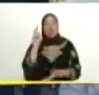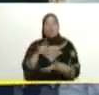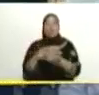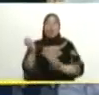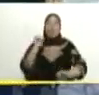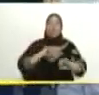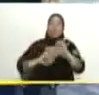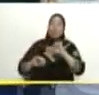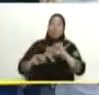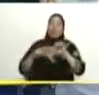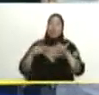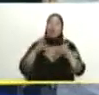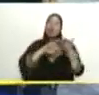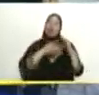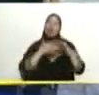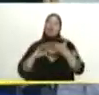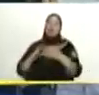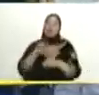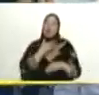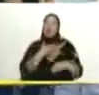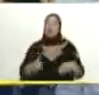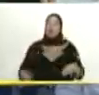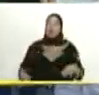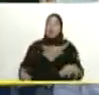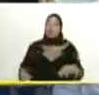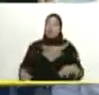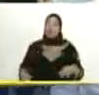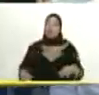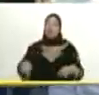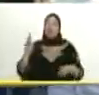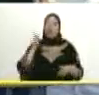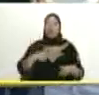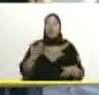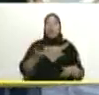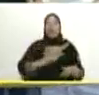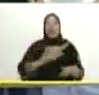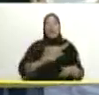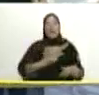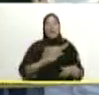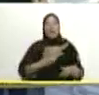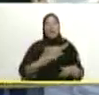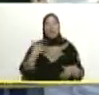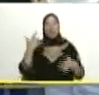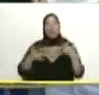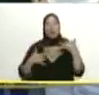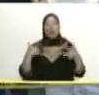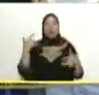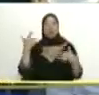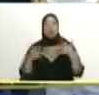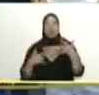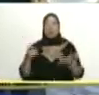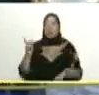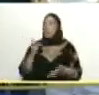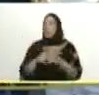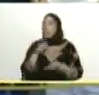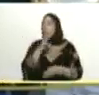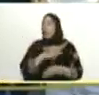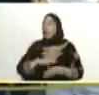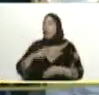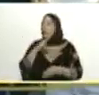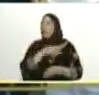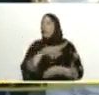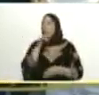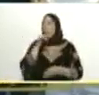frente. Fue la comunidad, presidente, quien le pidió a su alcalde esta base de Misiones. Fue en discusiones con las